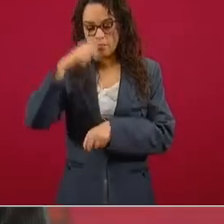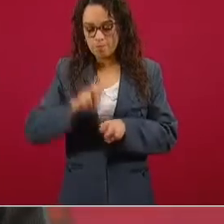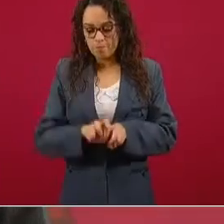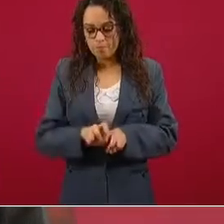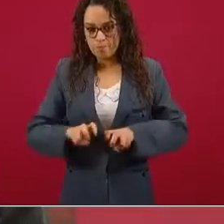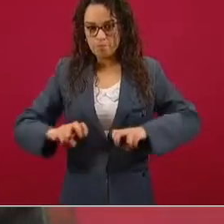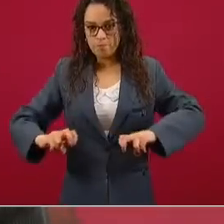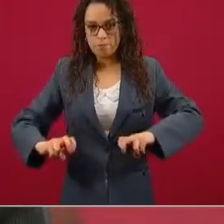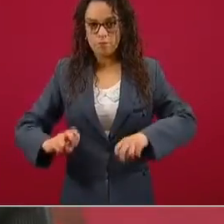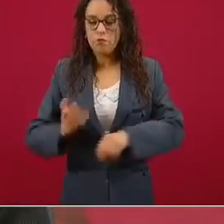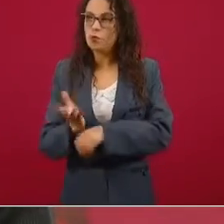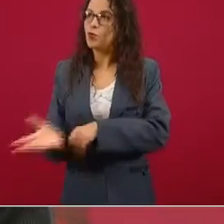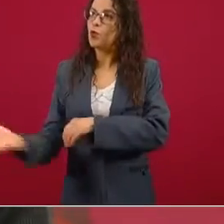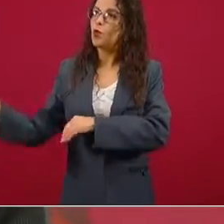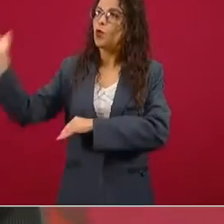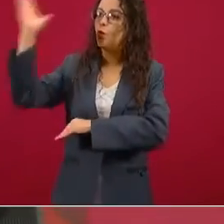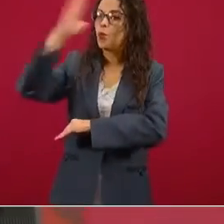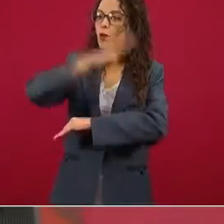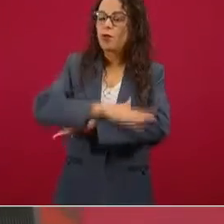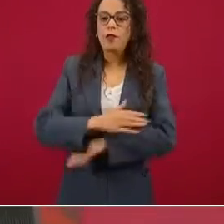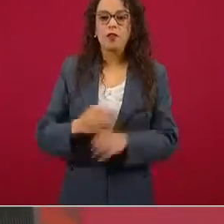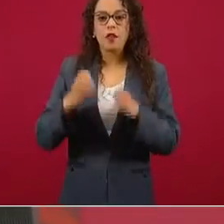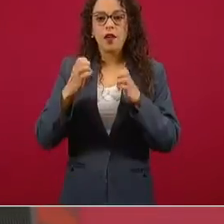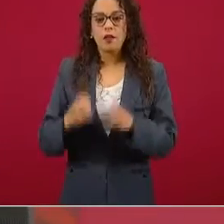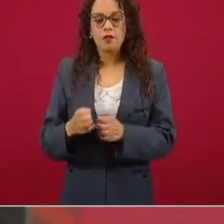y están ahí todo el día.